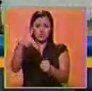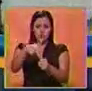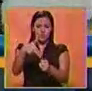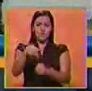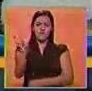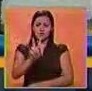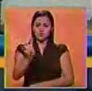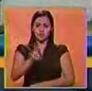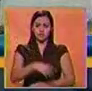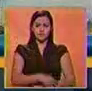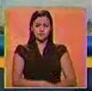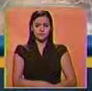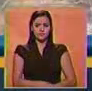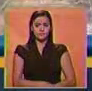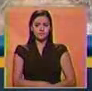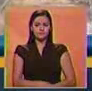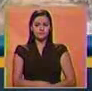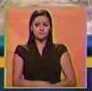Venezuela.